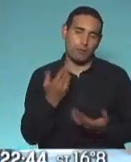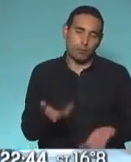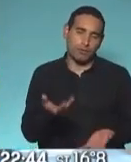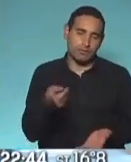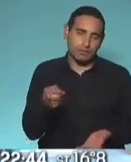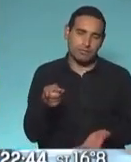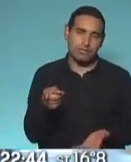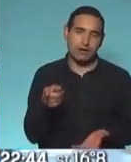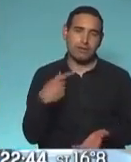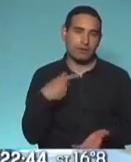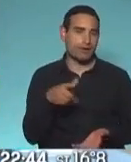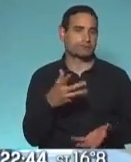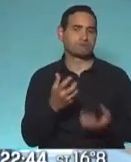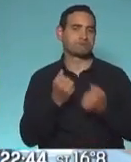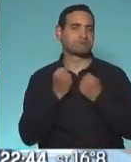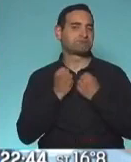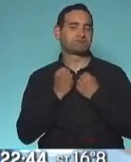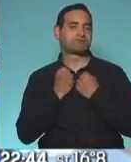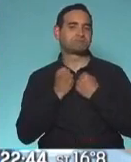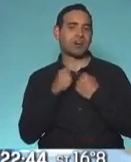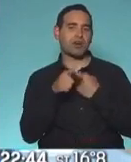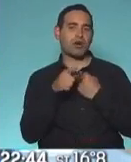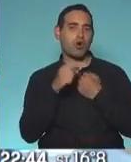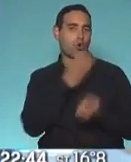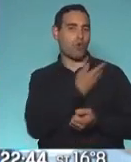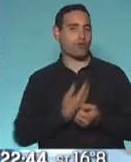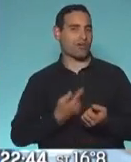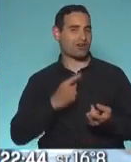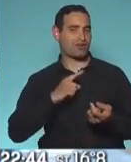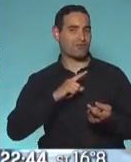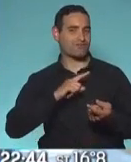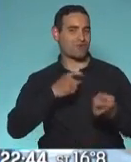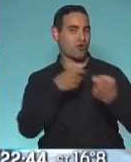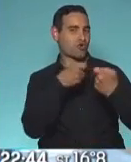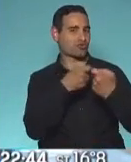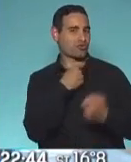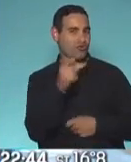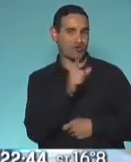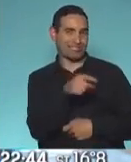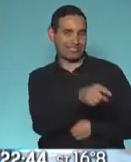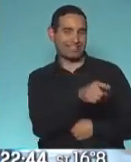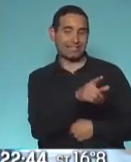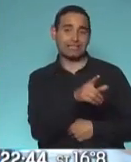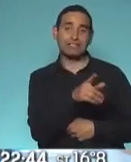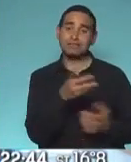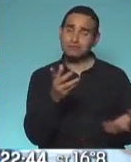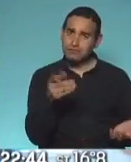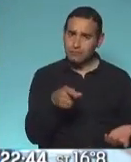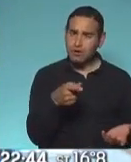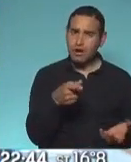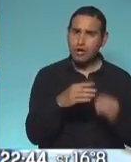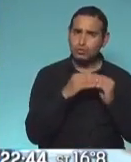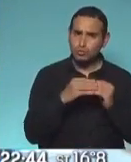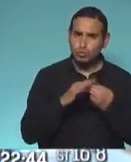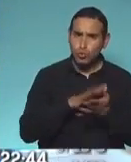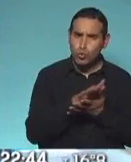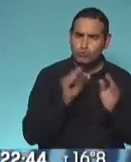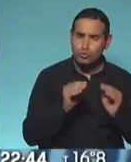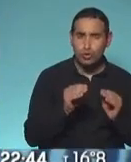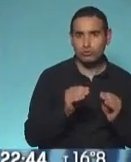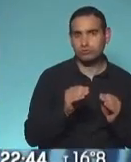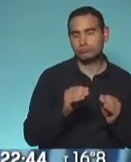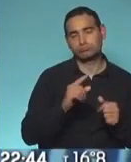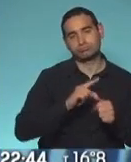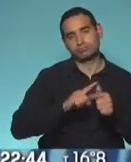para abstenerse por ahora de formar un gobierno de coalición. ¿Cuánto influyen las causas de corrupción? Bueno,